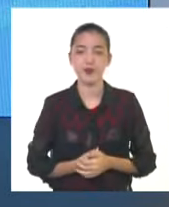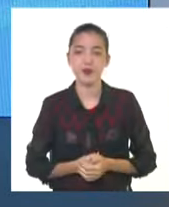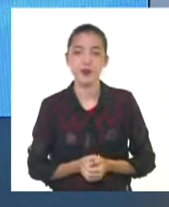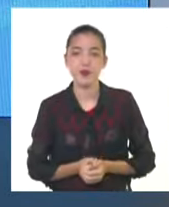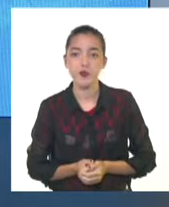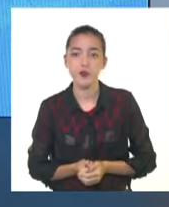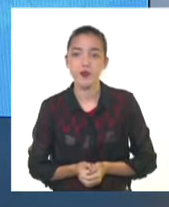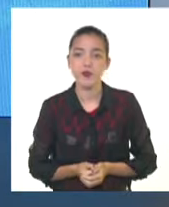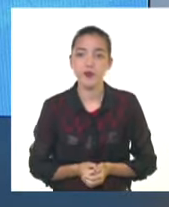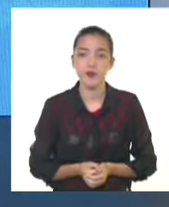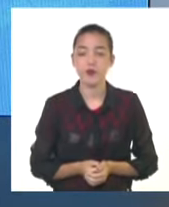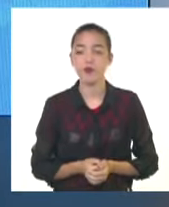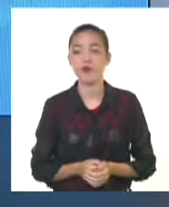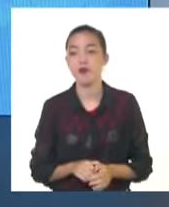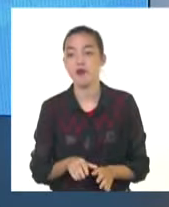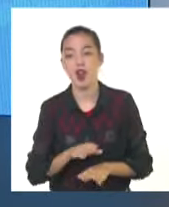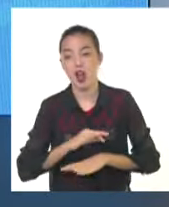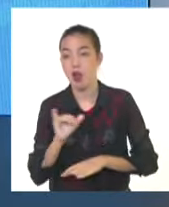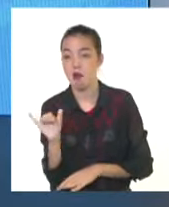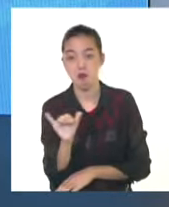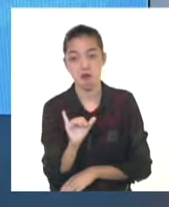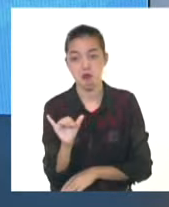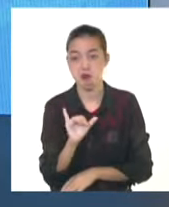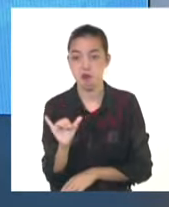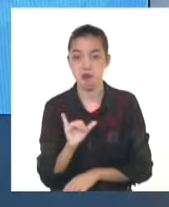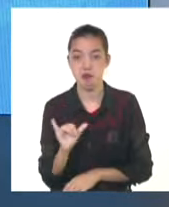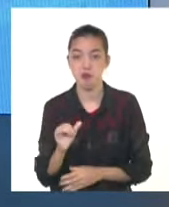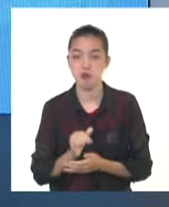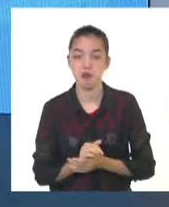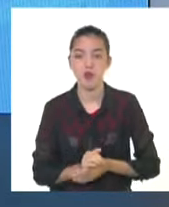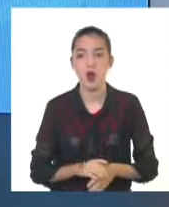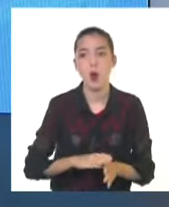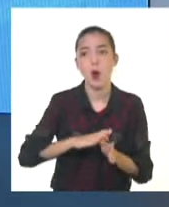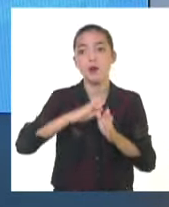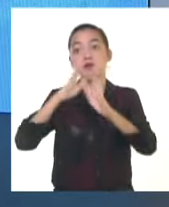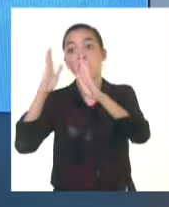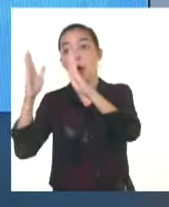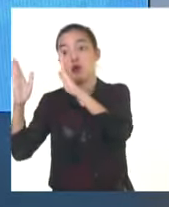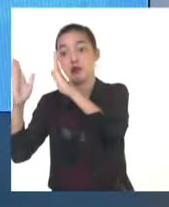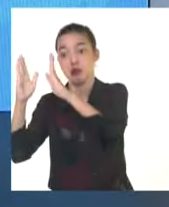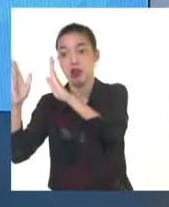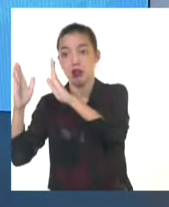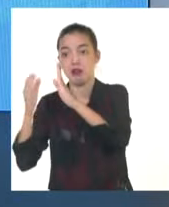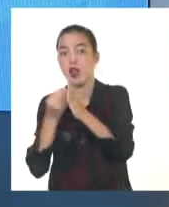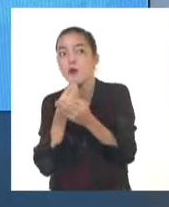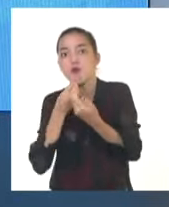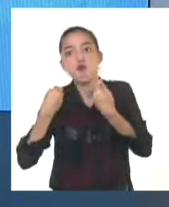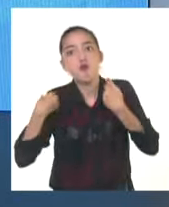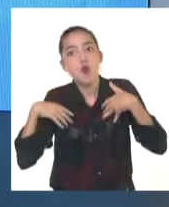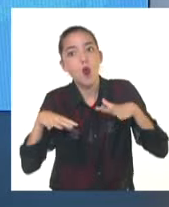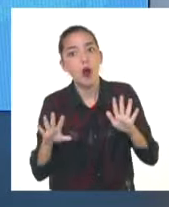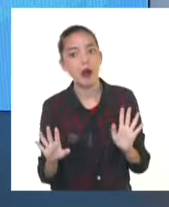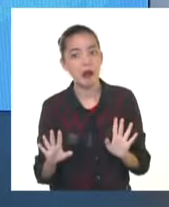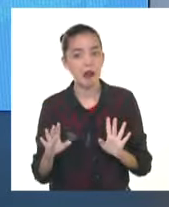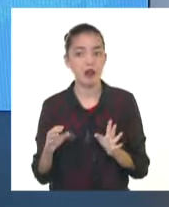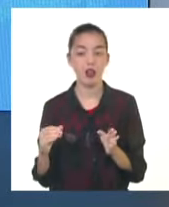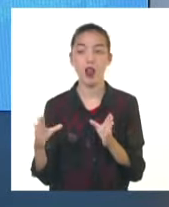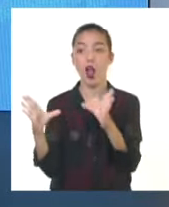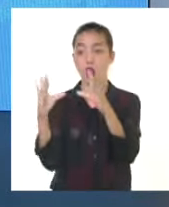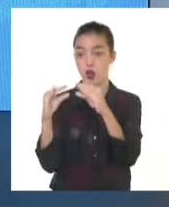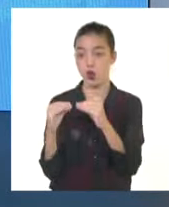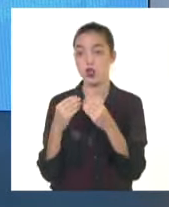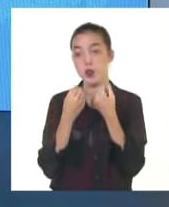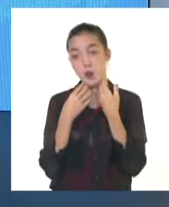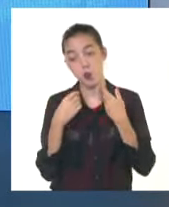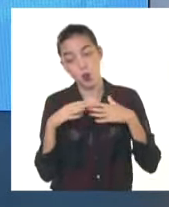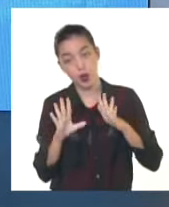ocurrido en las últimas jornadas, pero que también pueden extenderse en el caso del occidente, aunque de manera más aislada a horas de la noche. Poco cambio en cuanto a las temperaturas